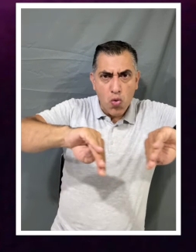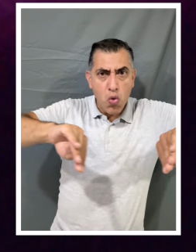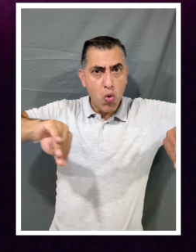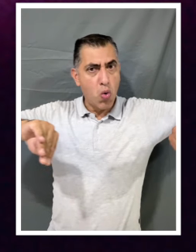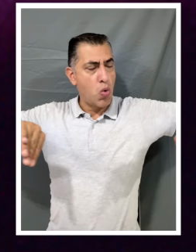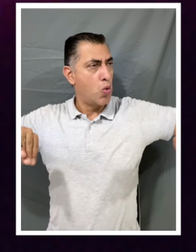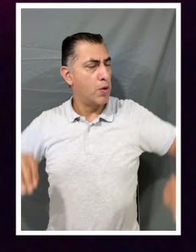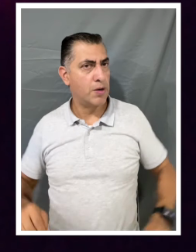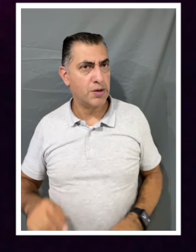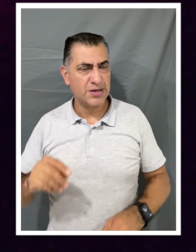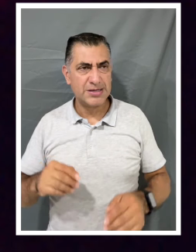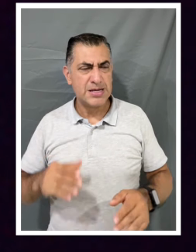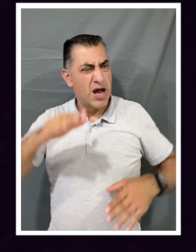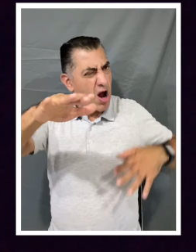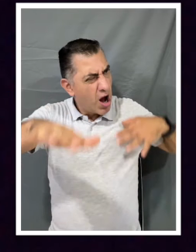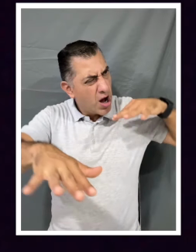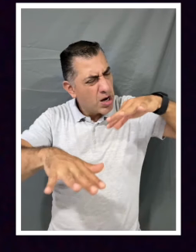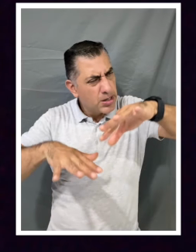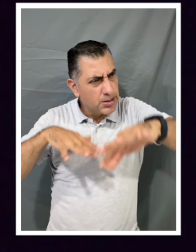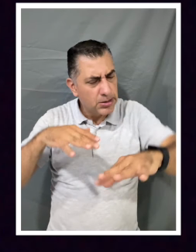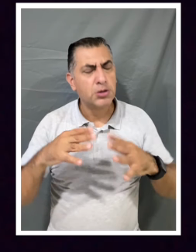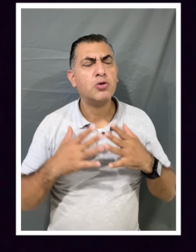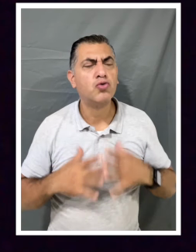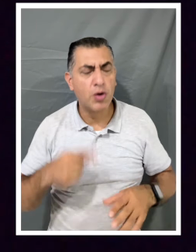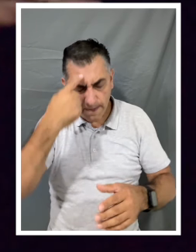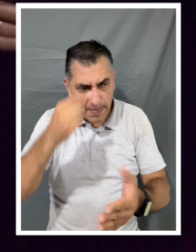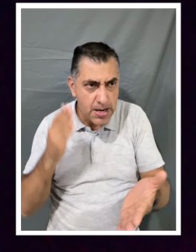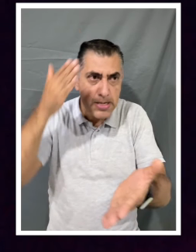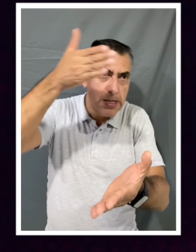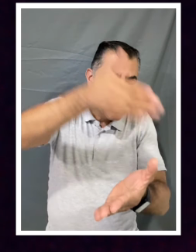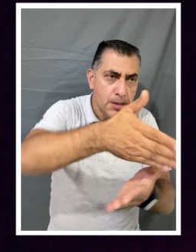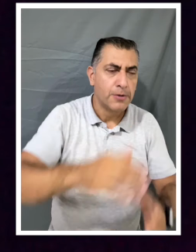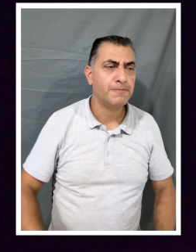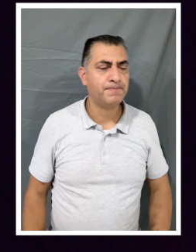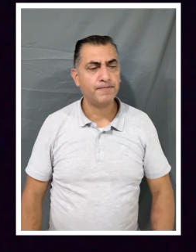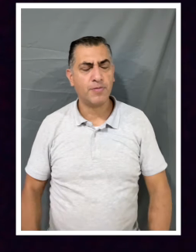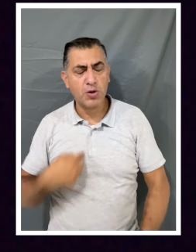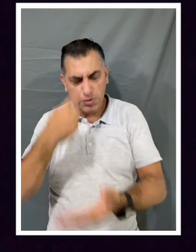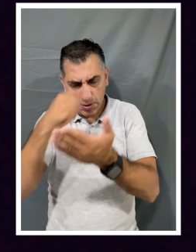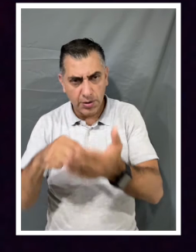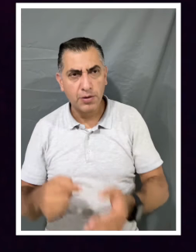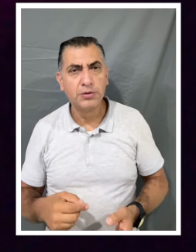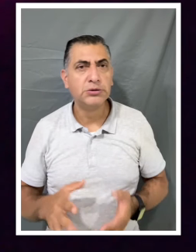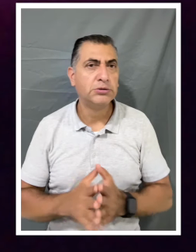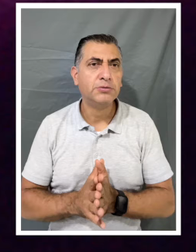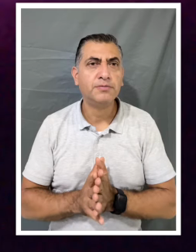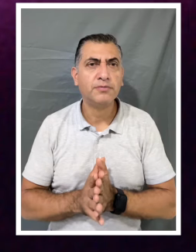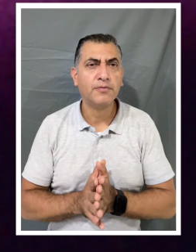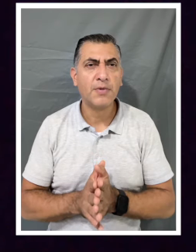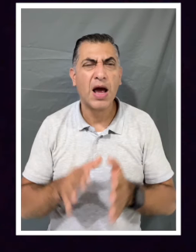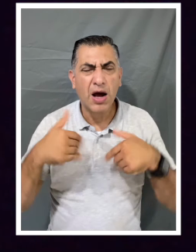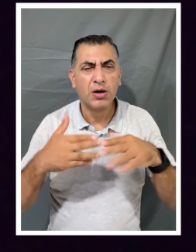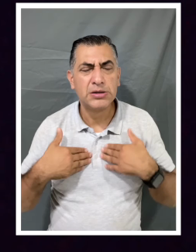un salto va tienes que Esforzarte y nadar y cansarte para cruzar al otro lado yo creo que si piensas en esto puedes eh